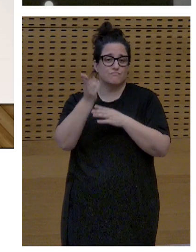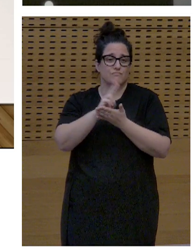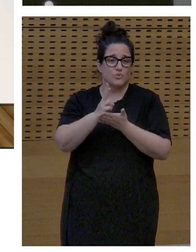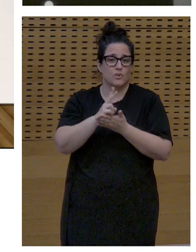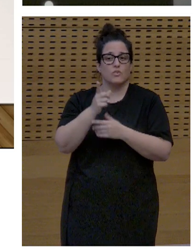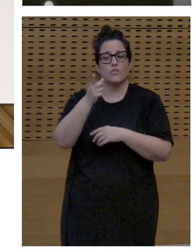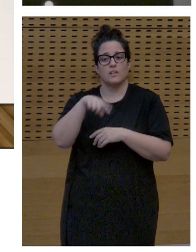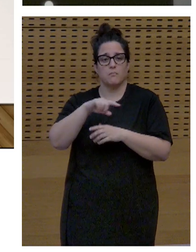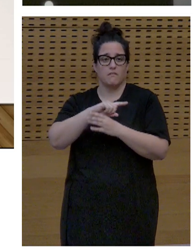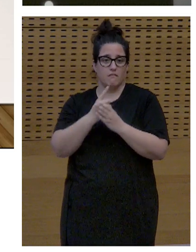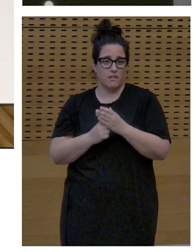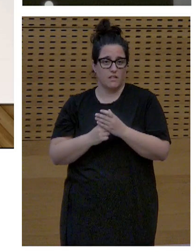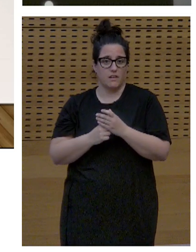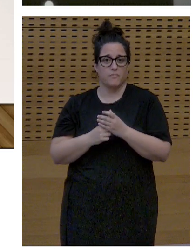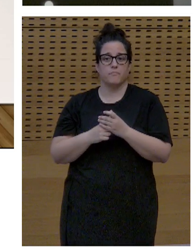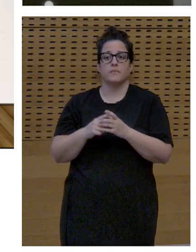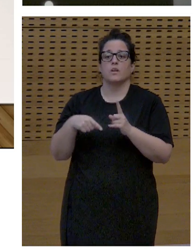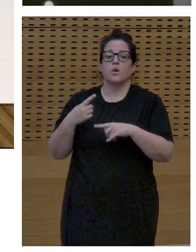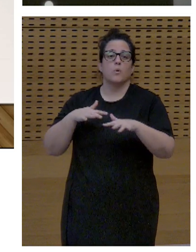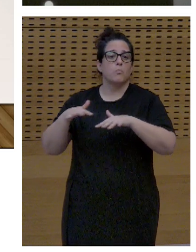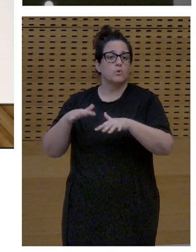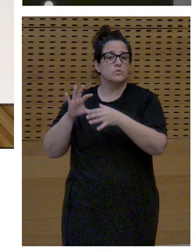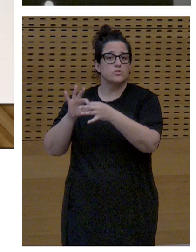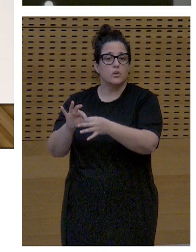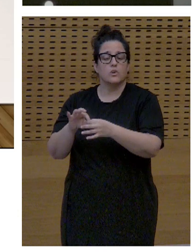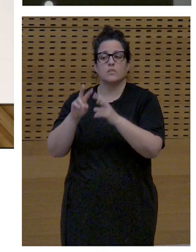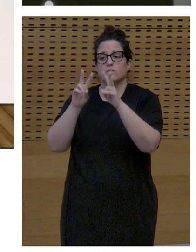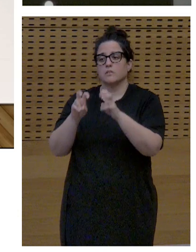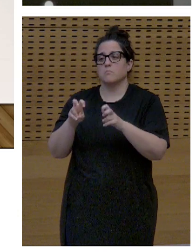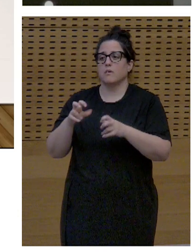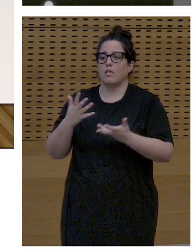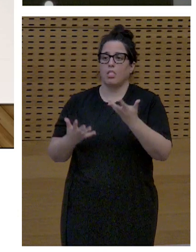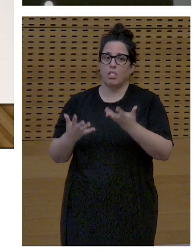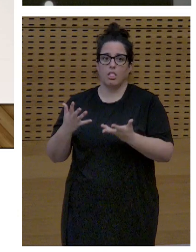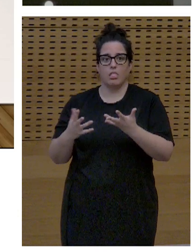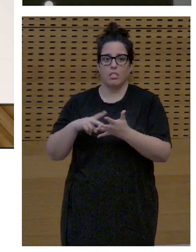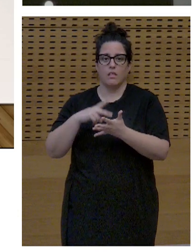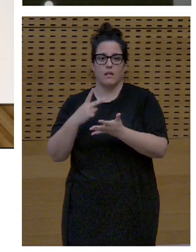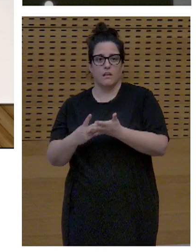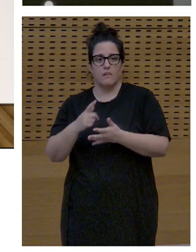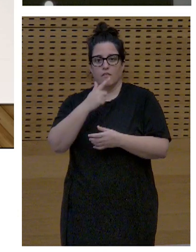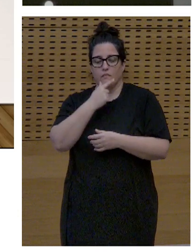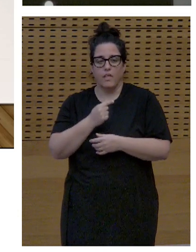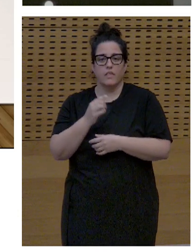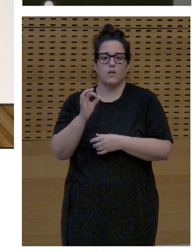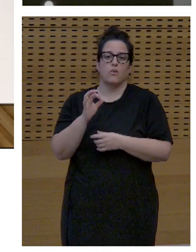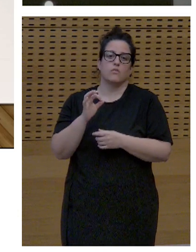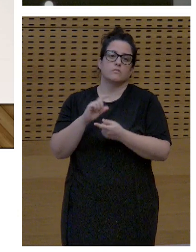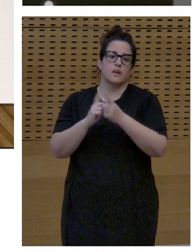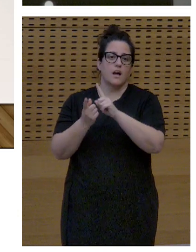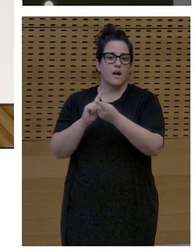síntomas motores, pues los que me hacen caer, los que me inestabilizan, los que me hacen caer y esos cambios que tengo en la movilidad.